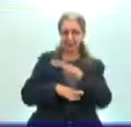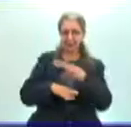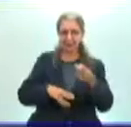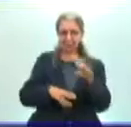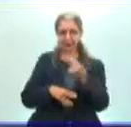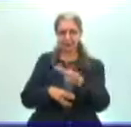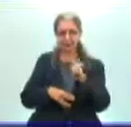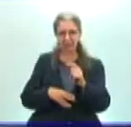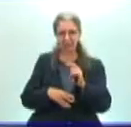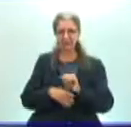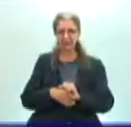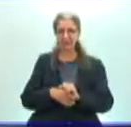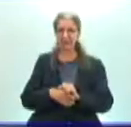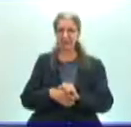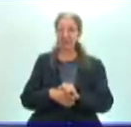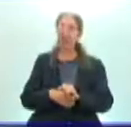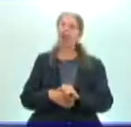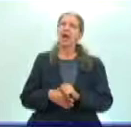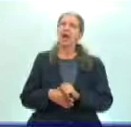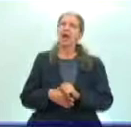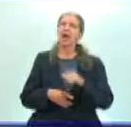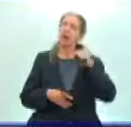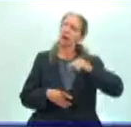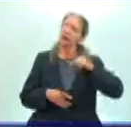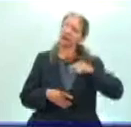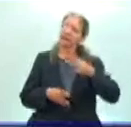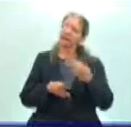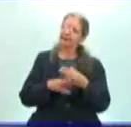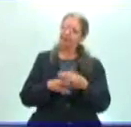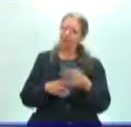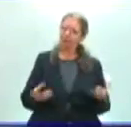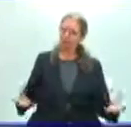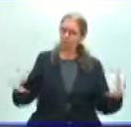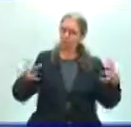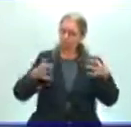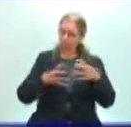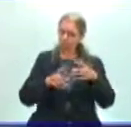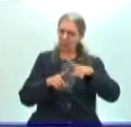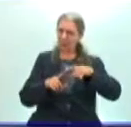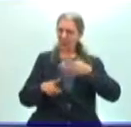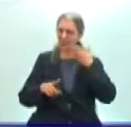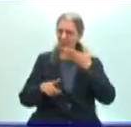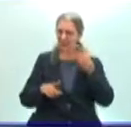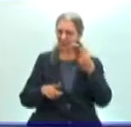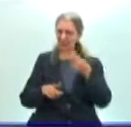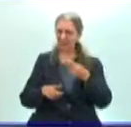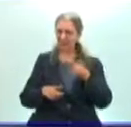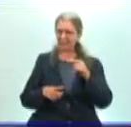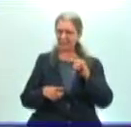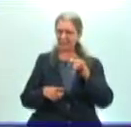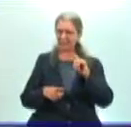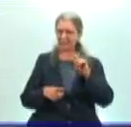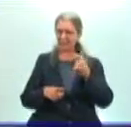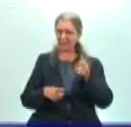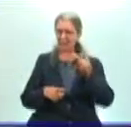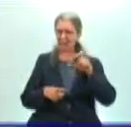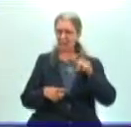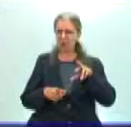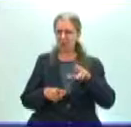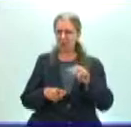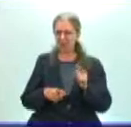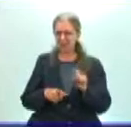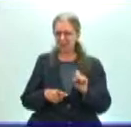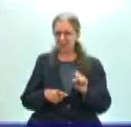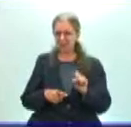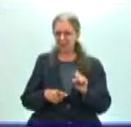Pero bien, si el tema se llama grupo de teoremas de Pitágoras, ¿qué teorema nos falta? Sí, el